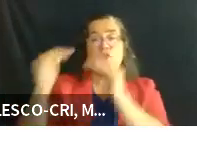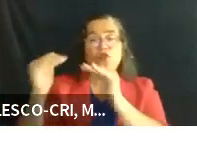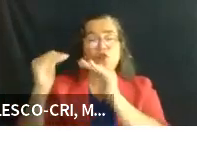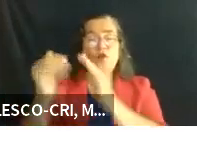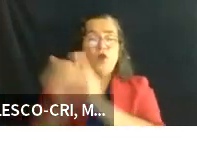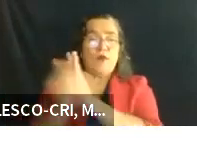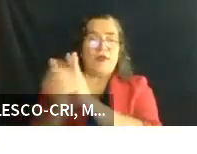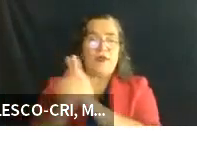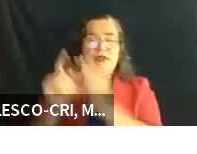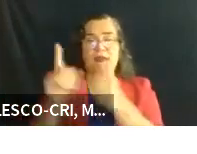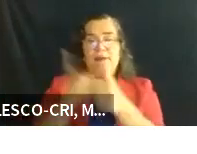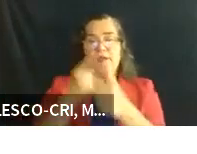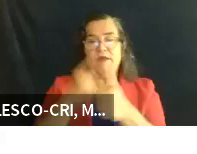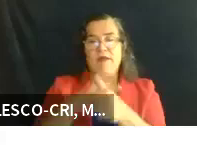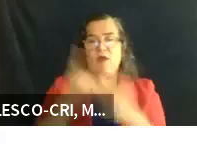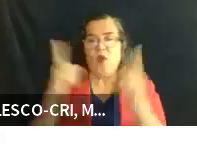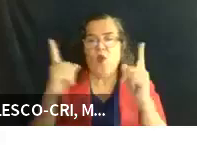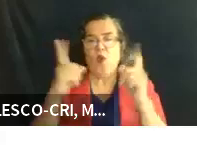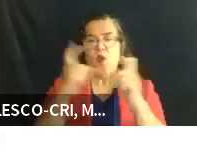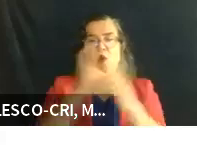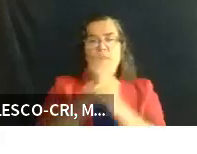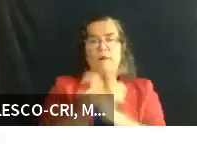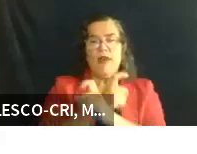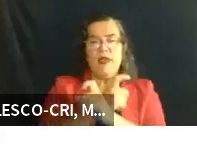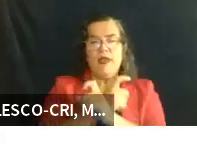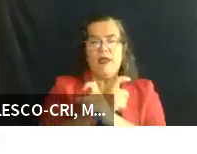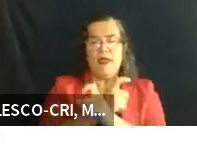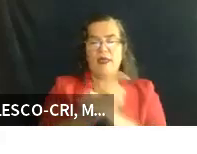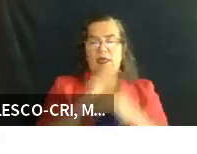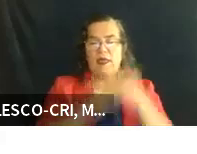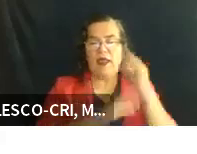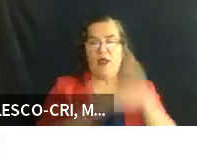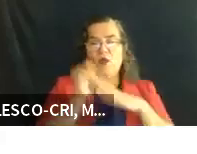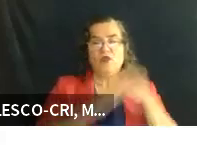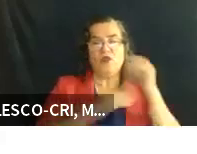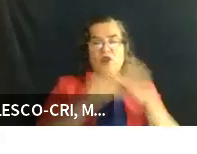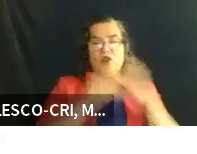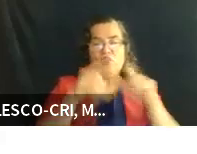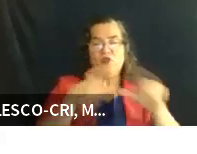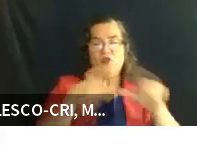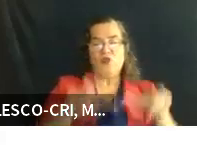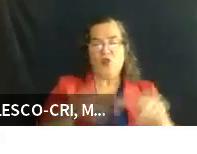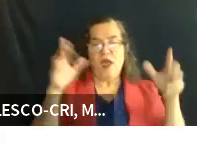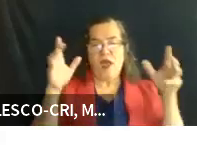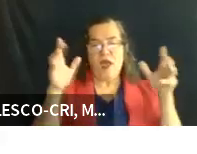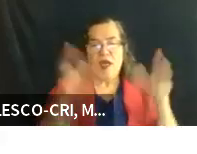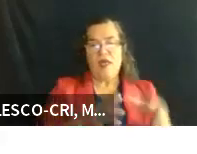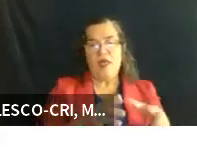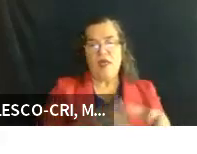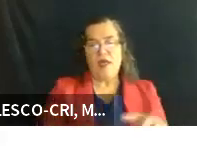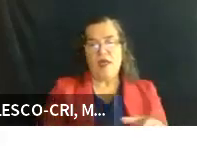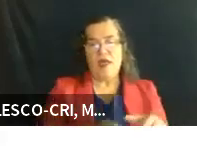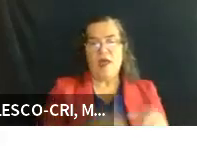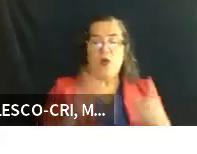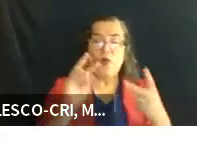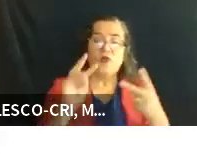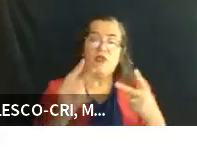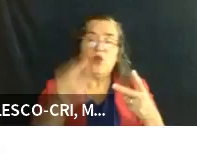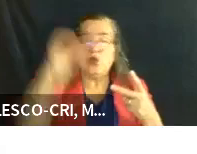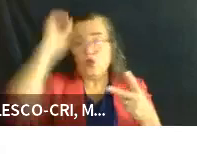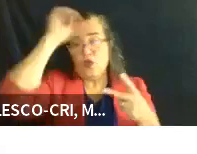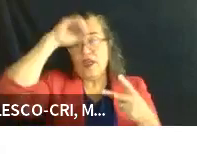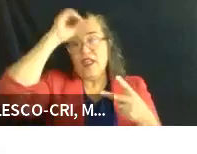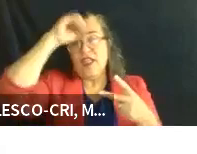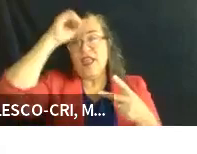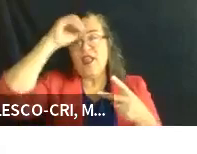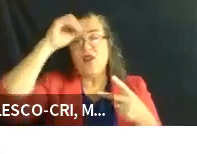de complejidad en la construcción situada del conocimiento. Un segundo criterio que tiene que ver con